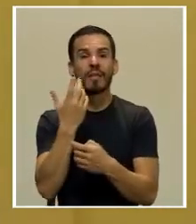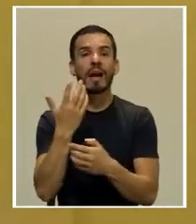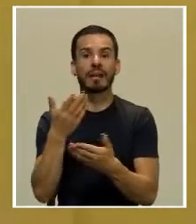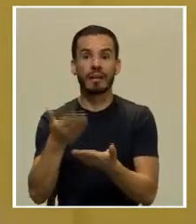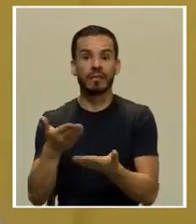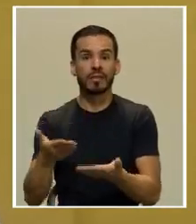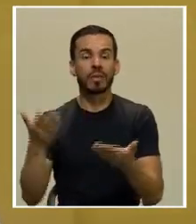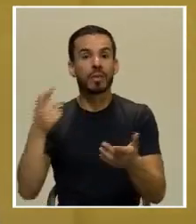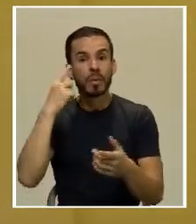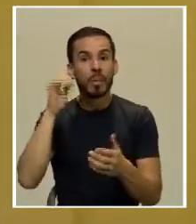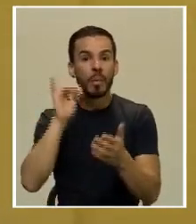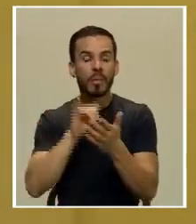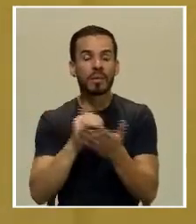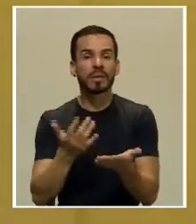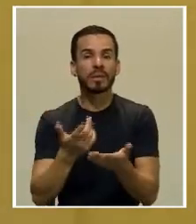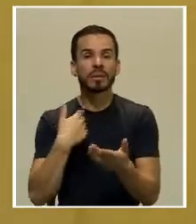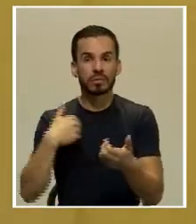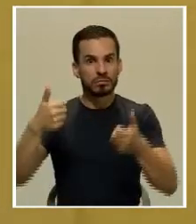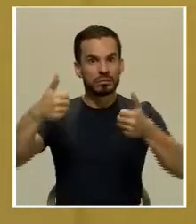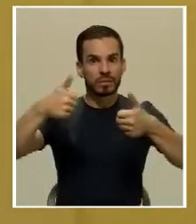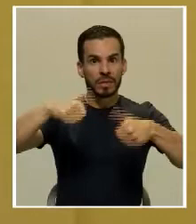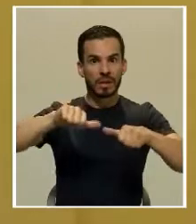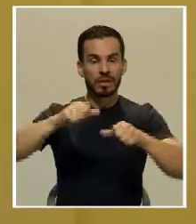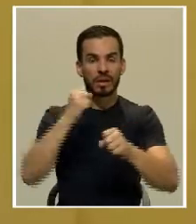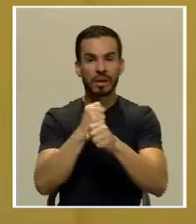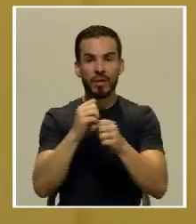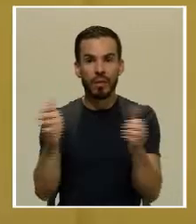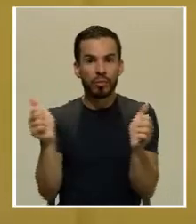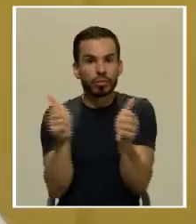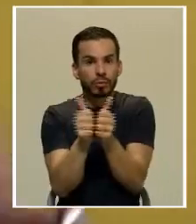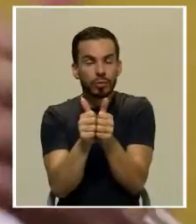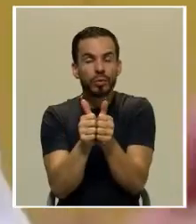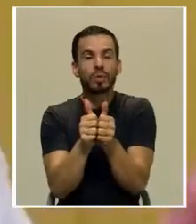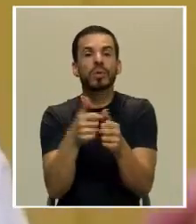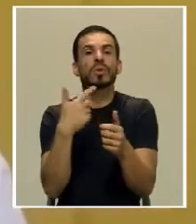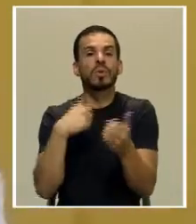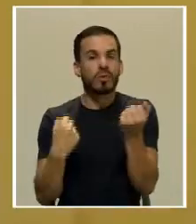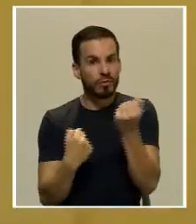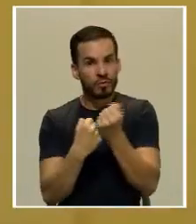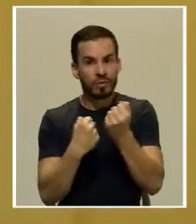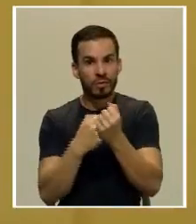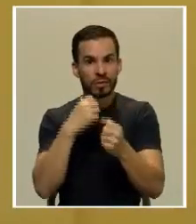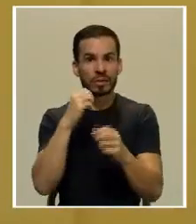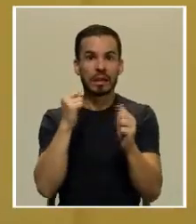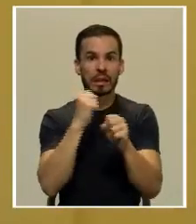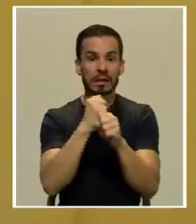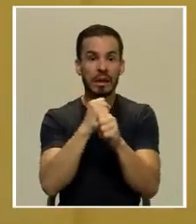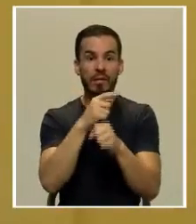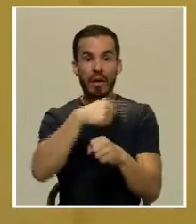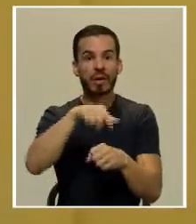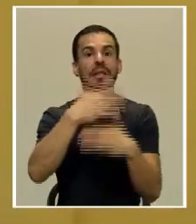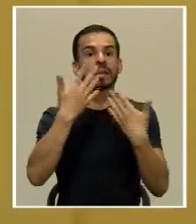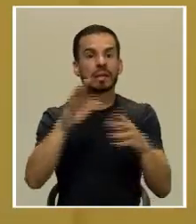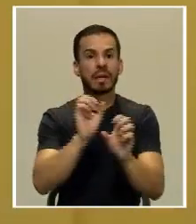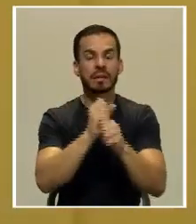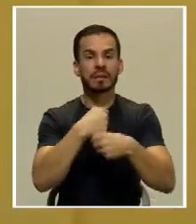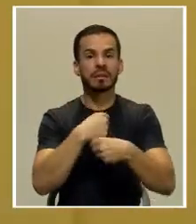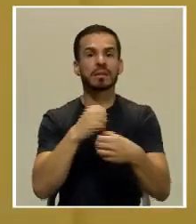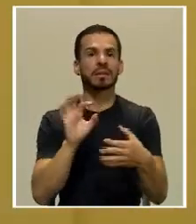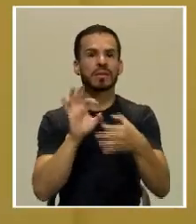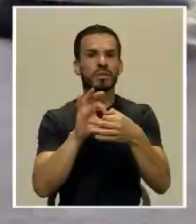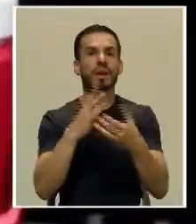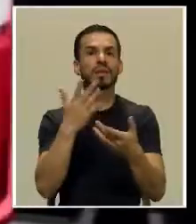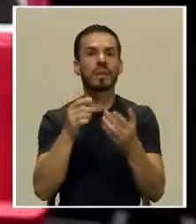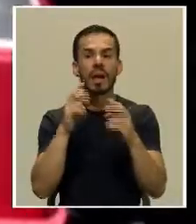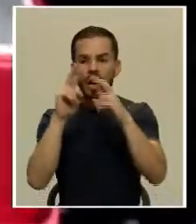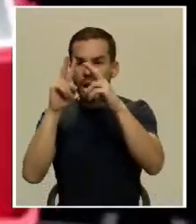de recursos, para lo cual acordamos en trabajo conjunto reforzar las tareas que ya ellos vienen realizando en cuanto